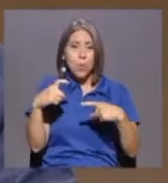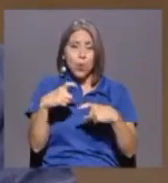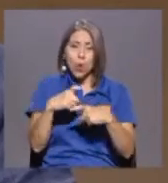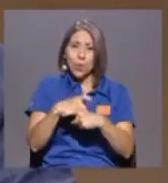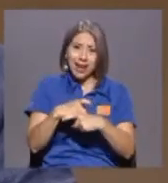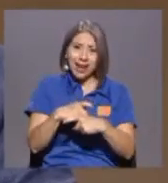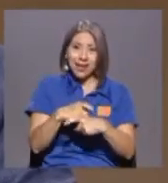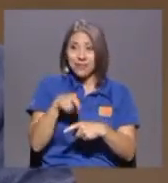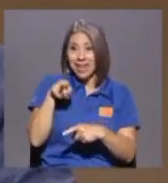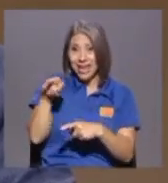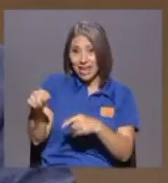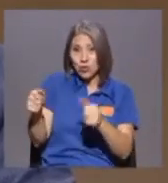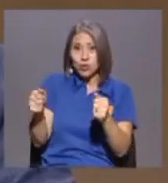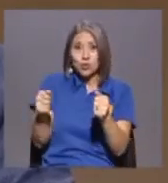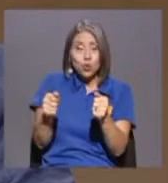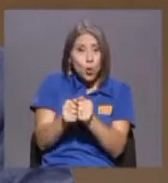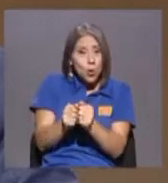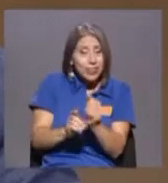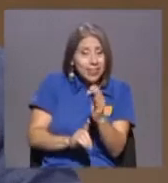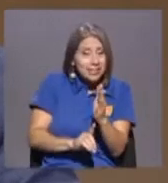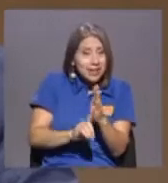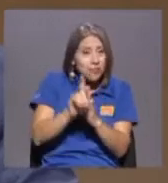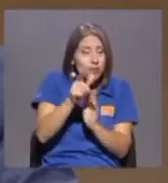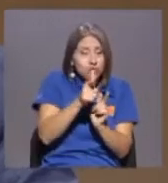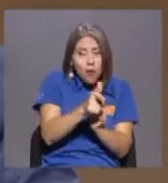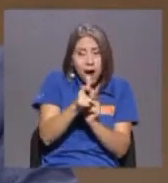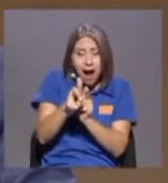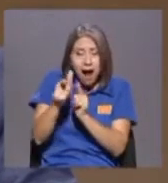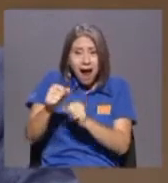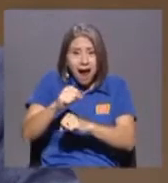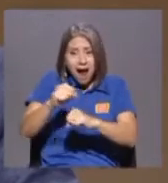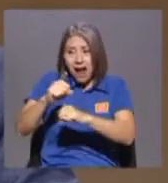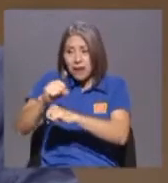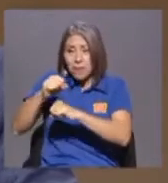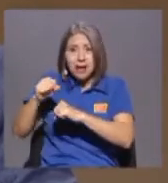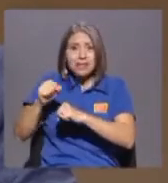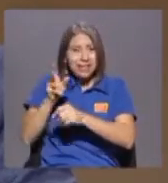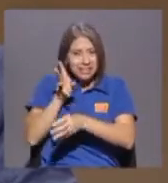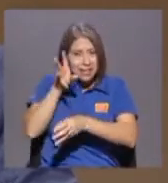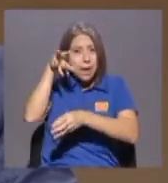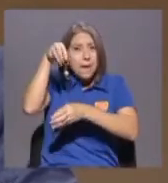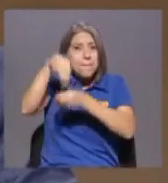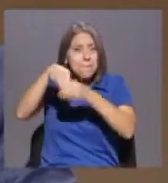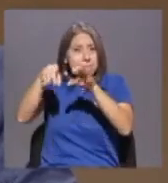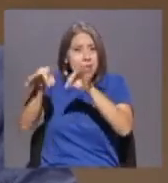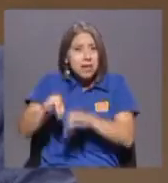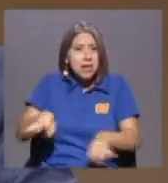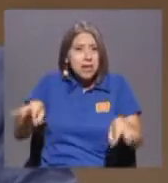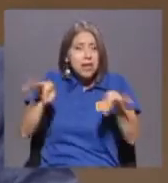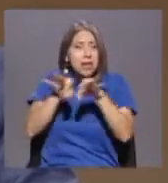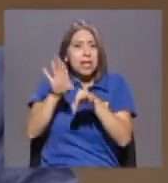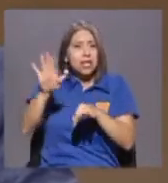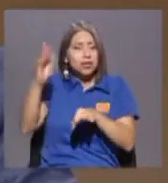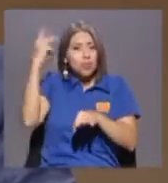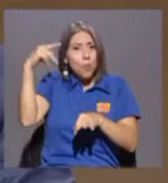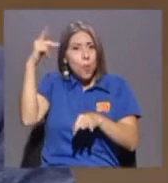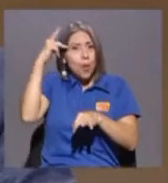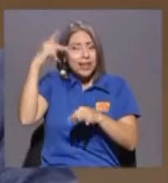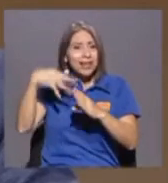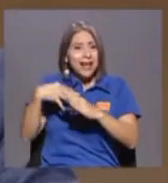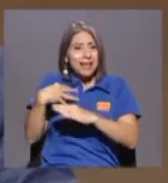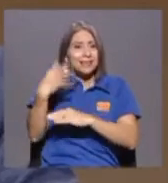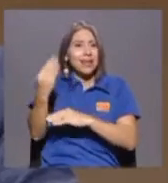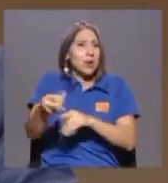del desarrollo de un arsenal propio una parte integral de su política exterior de los